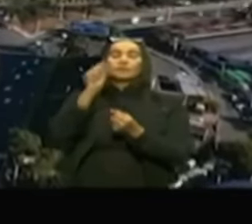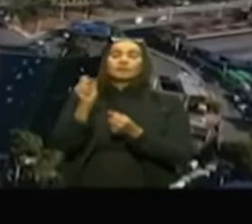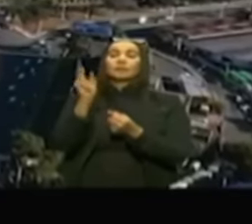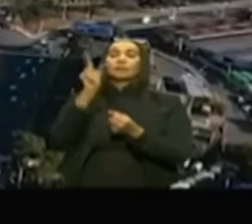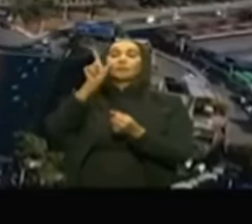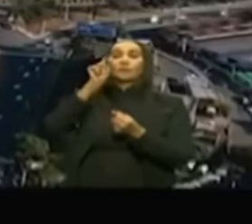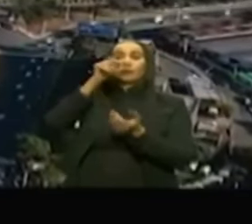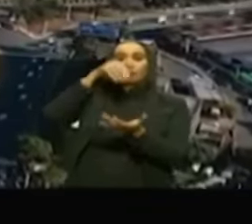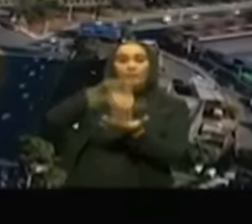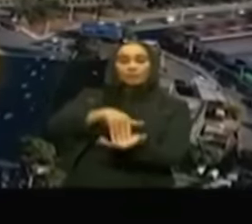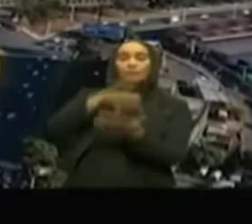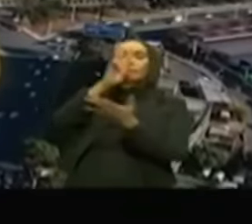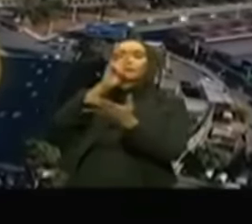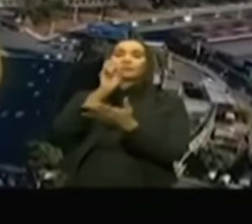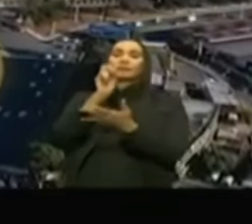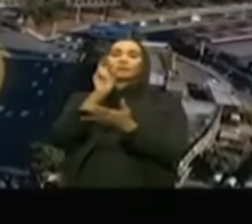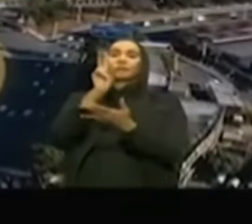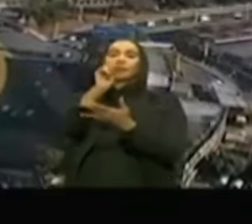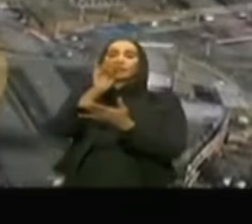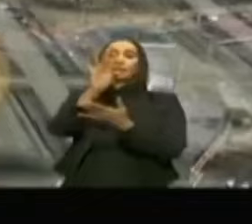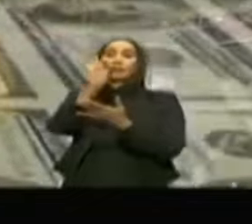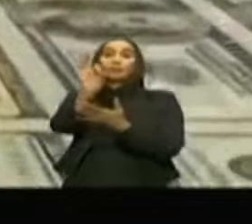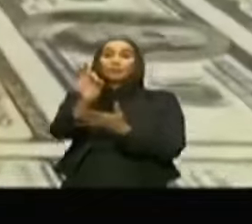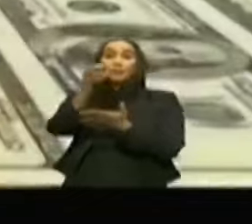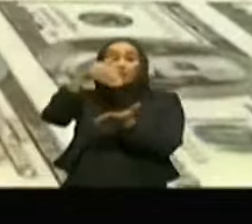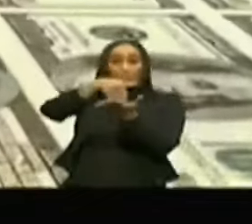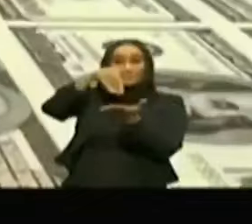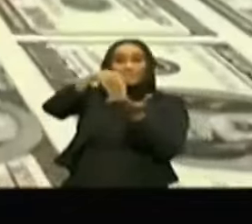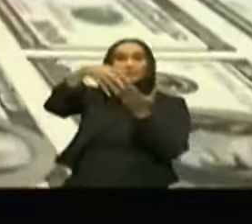120.629 millones de dólares.